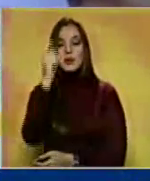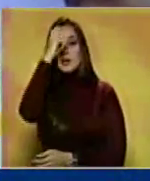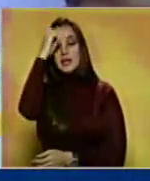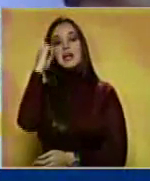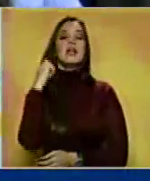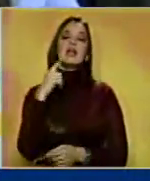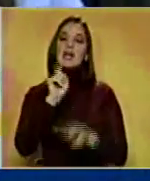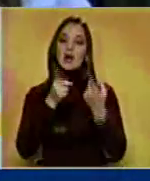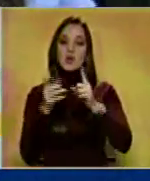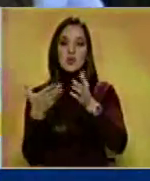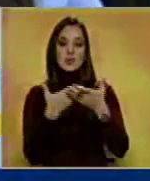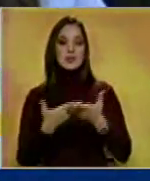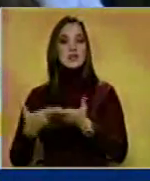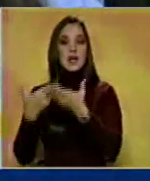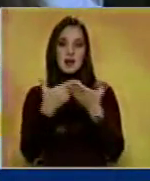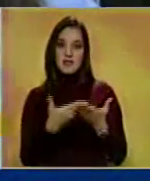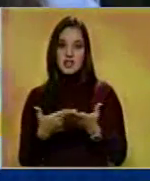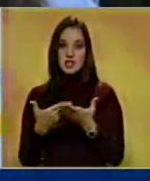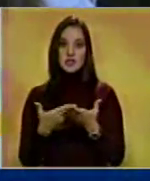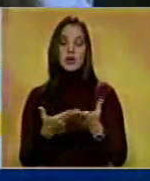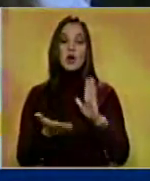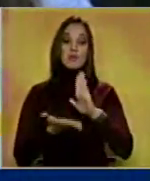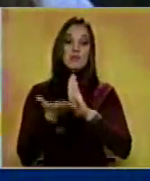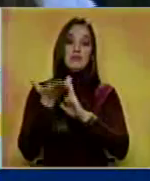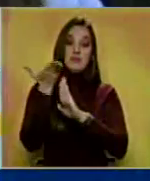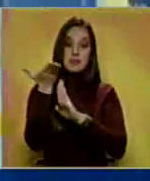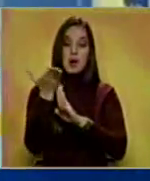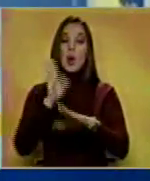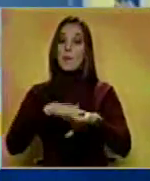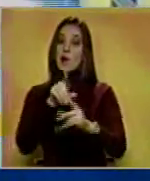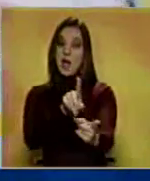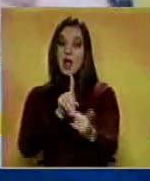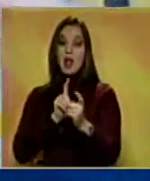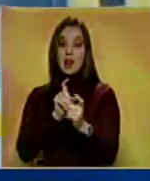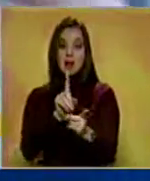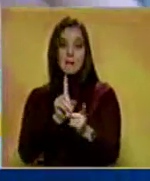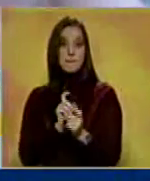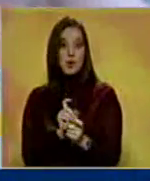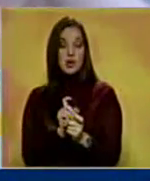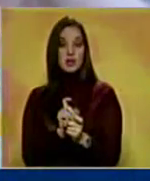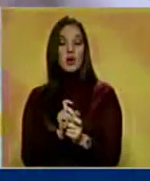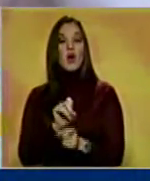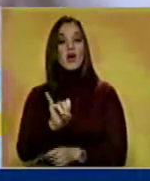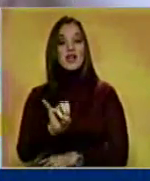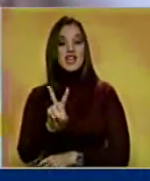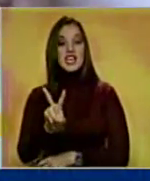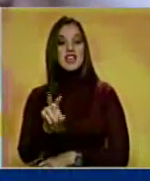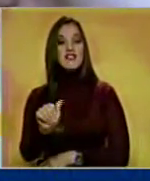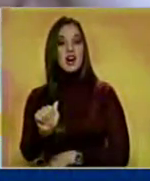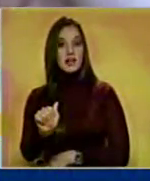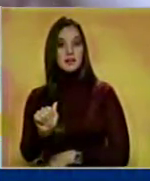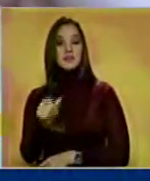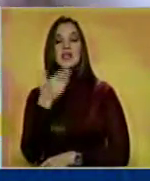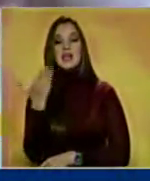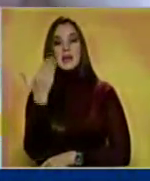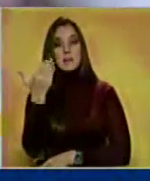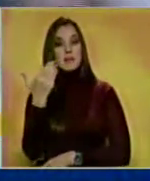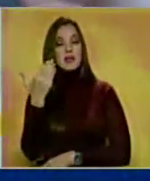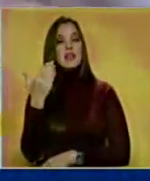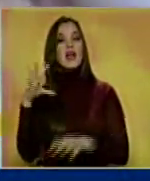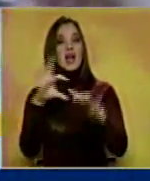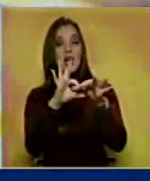productos y servicios con la entrada en vigor del incremento al impuesto sobre el valor agregado exigido por la unión europea